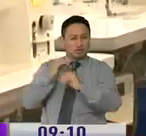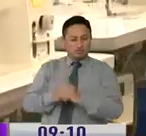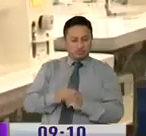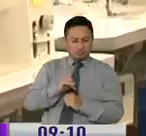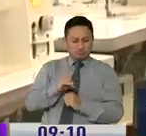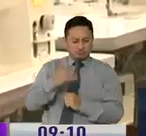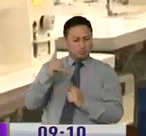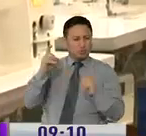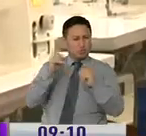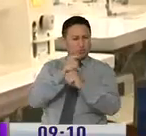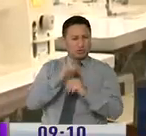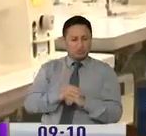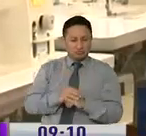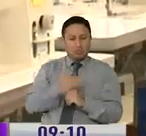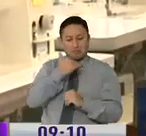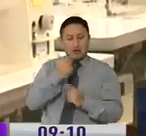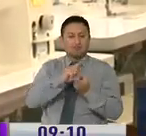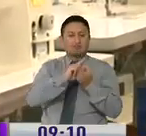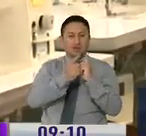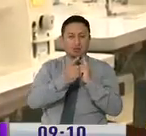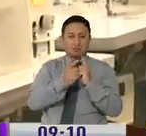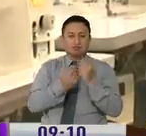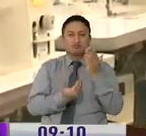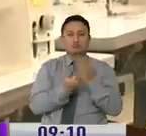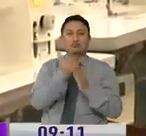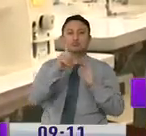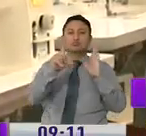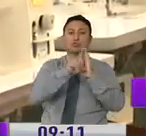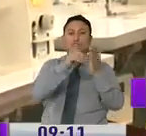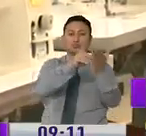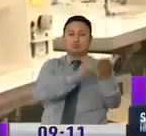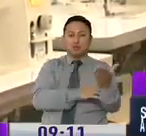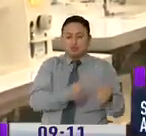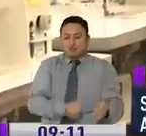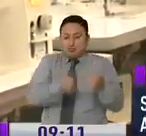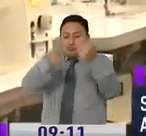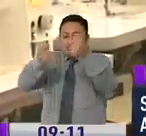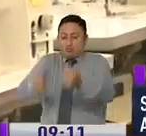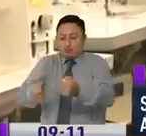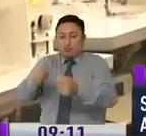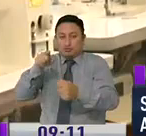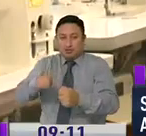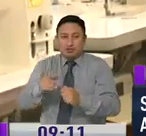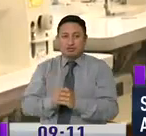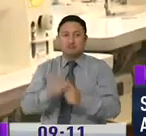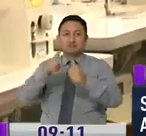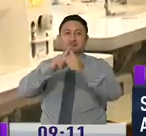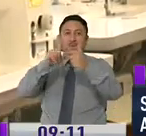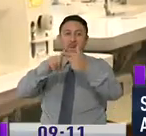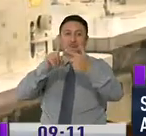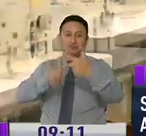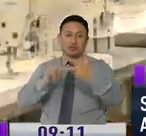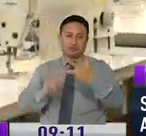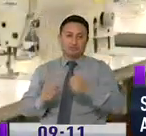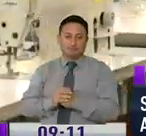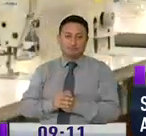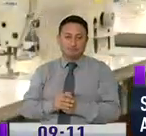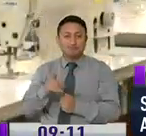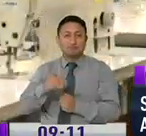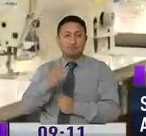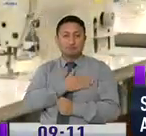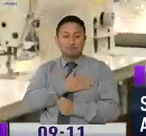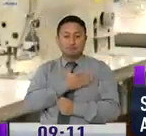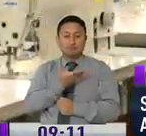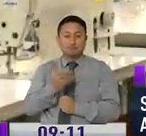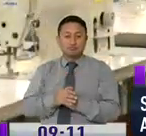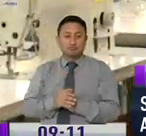de facilitarlas y por eso hemos creído responsable con el Ecuador entregar un proyecto nuevo, renovado, que tiene al menos tres elementos fundamentales. Lo que nosotros hemos